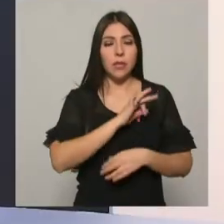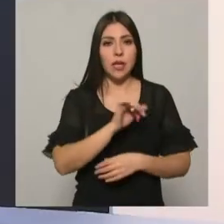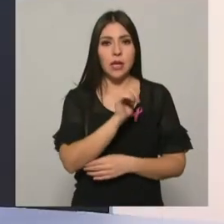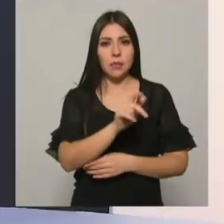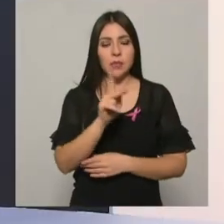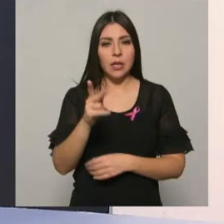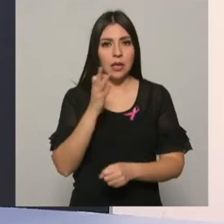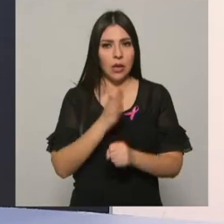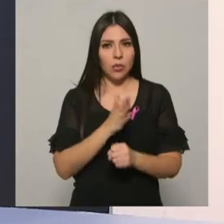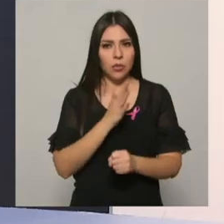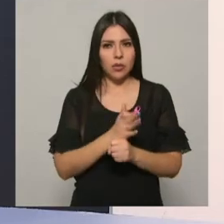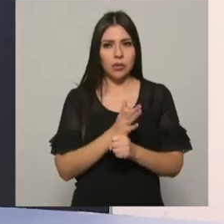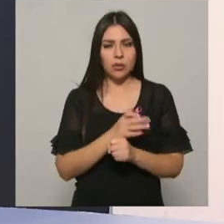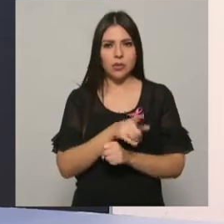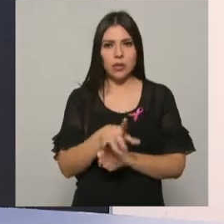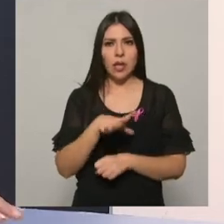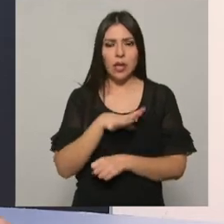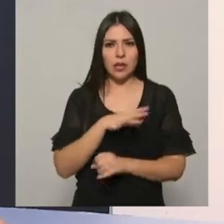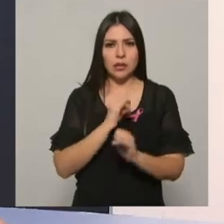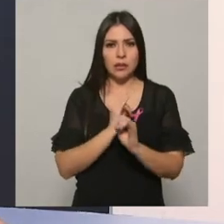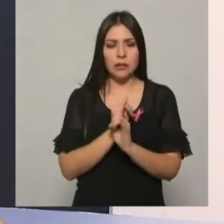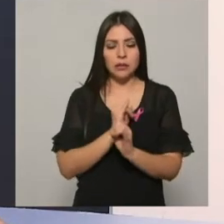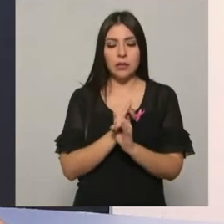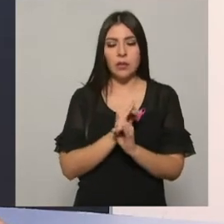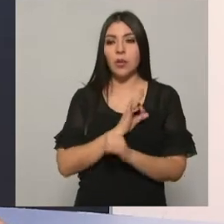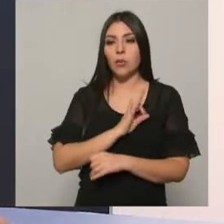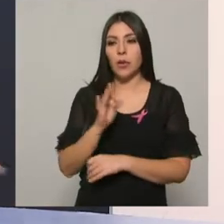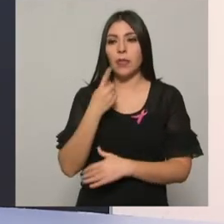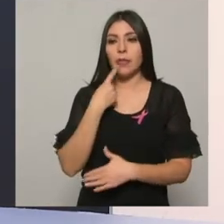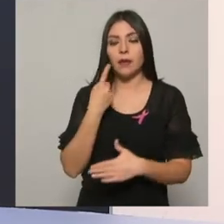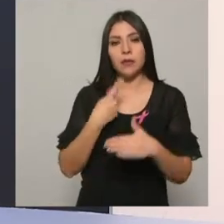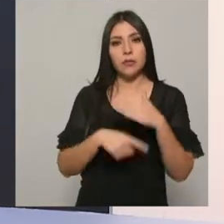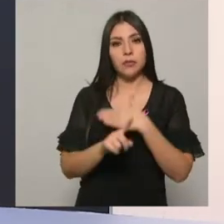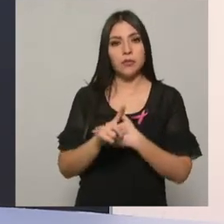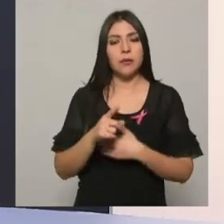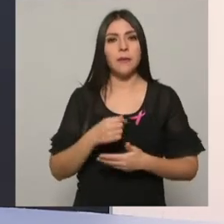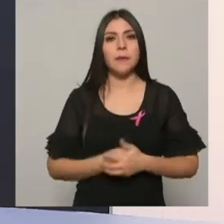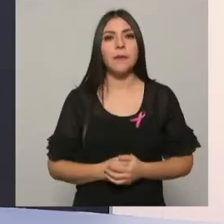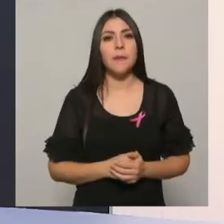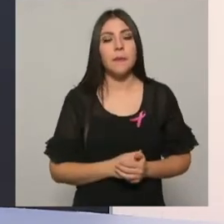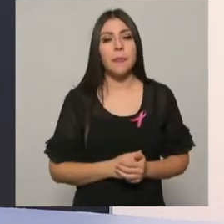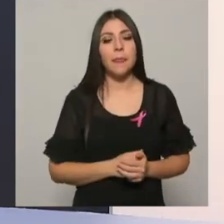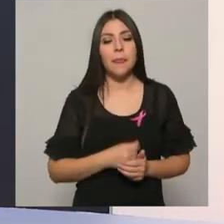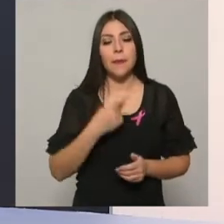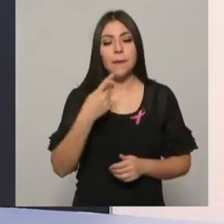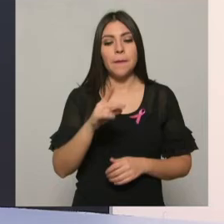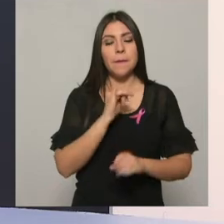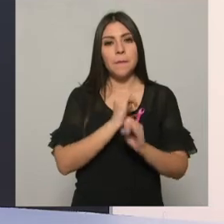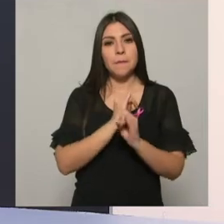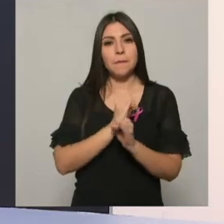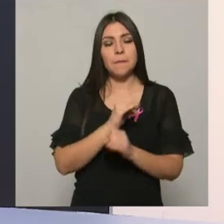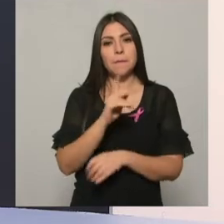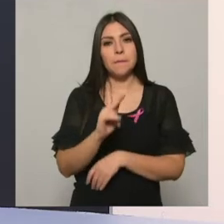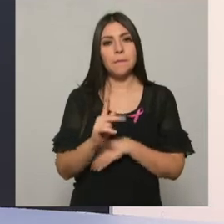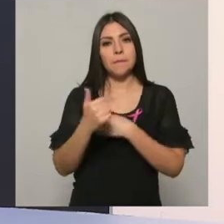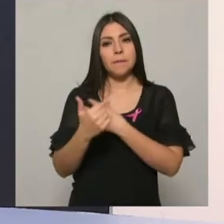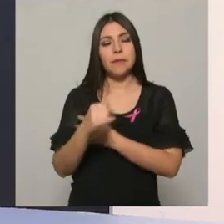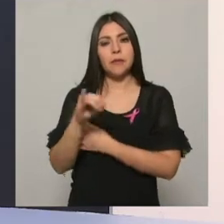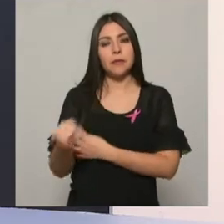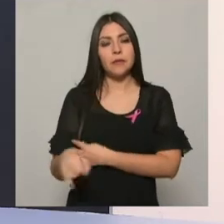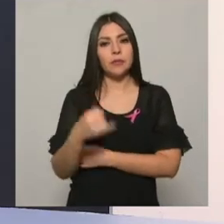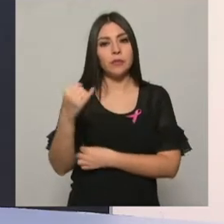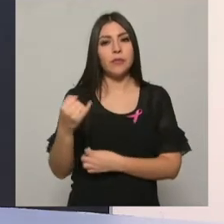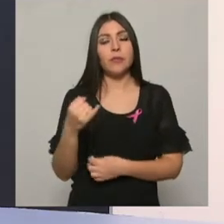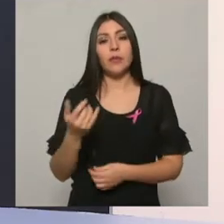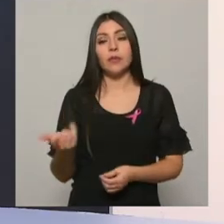momento podemos contar con su página web para hacer las denuncias. Así es. ¿No? Con la página web oficial de la Procuraduría General de Justicia de la Ciudad